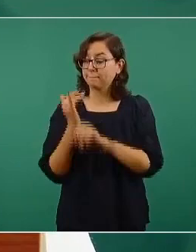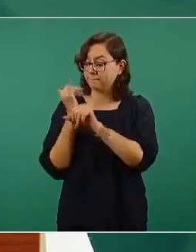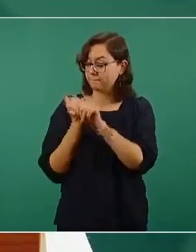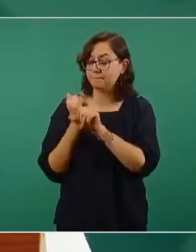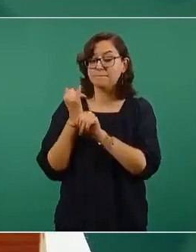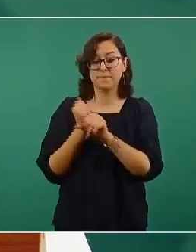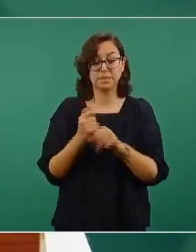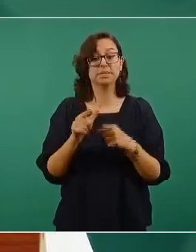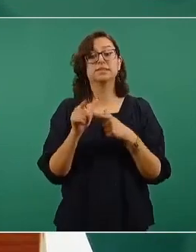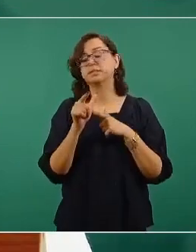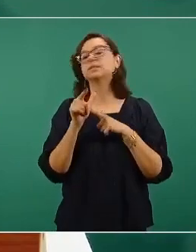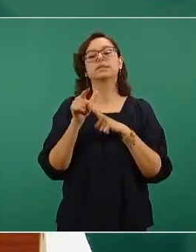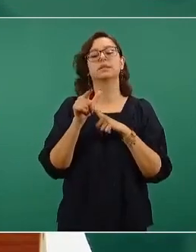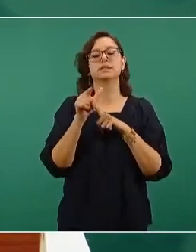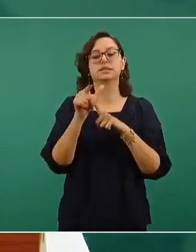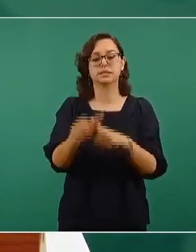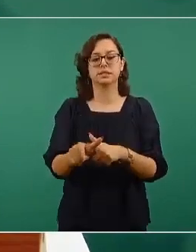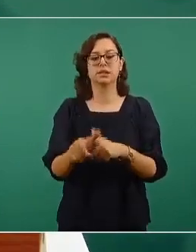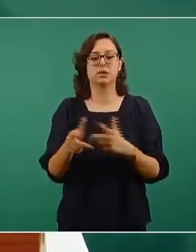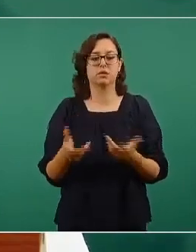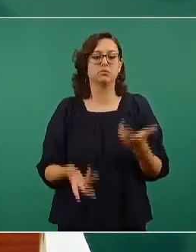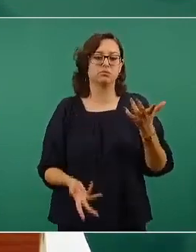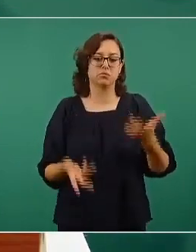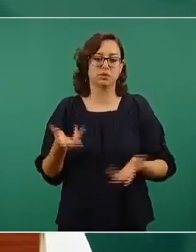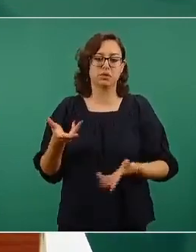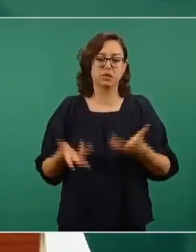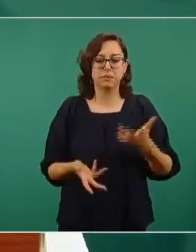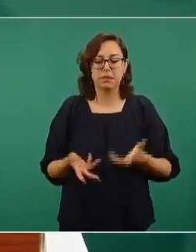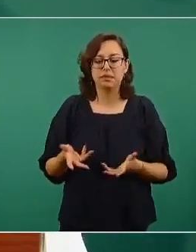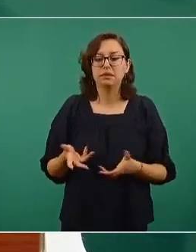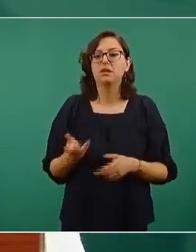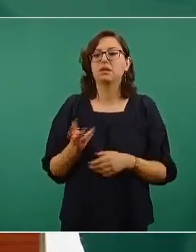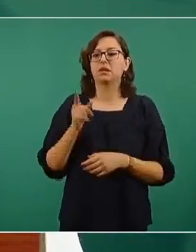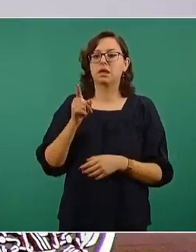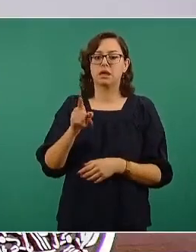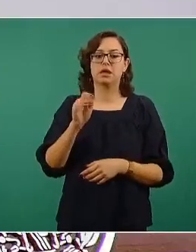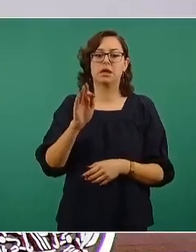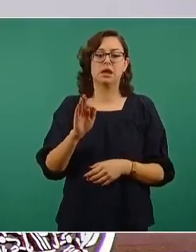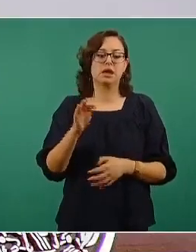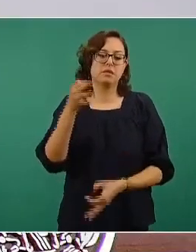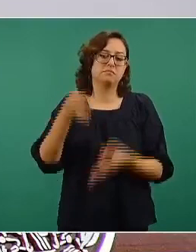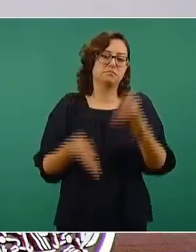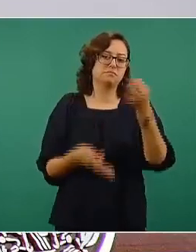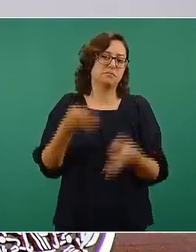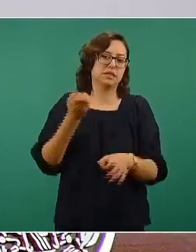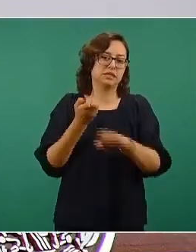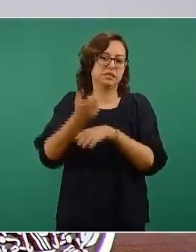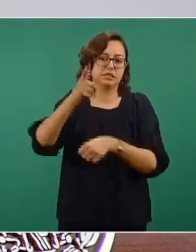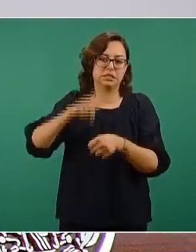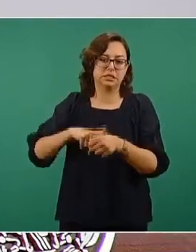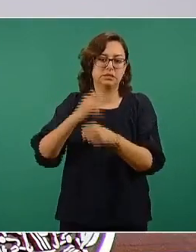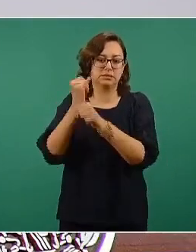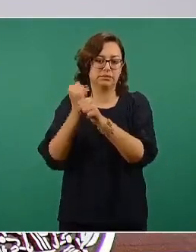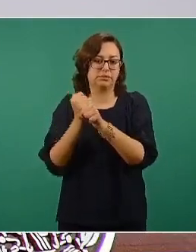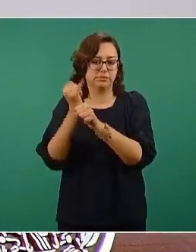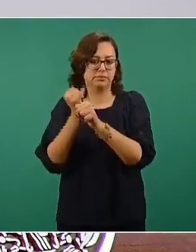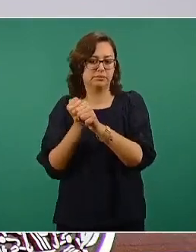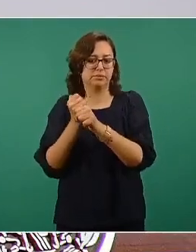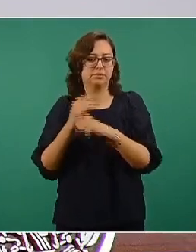investigación de acuerdo a las indagaciones de la Fiscalía Estatal. Otro